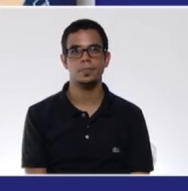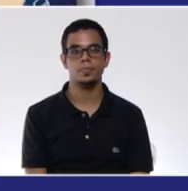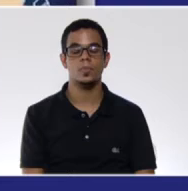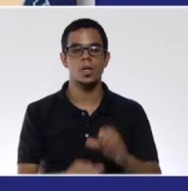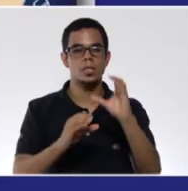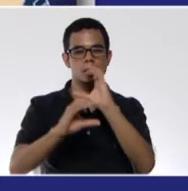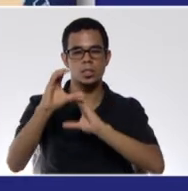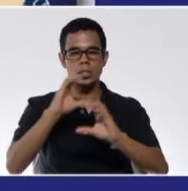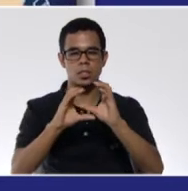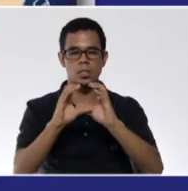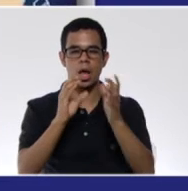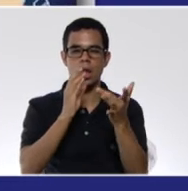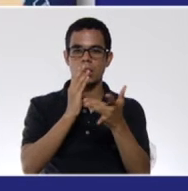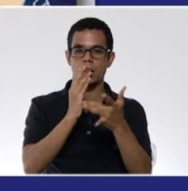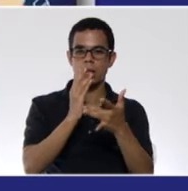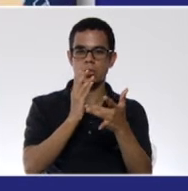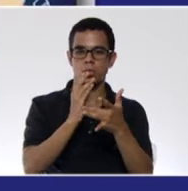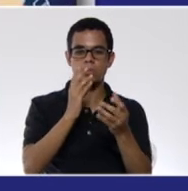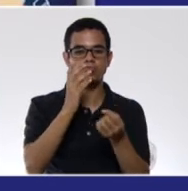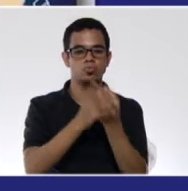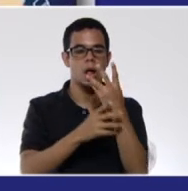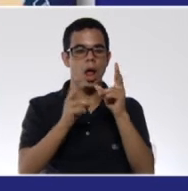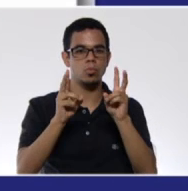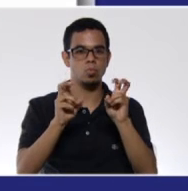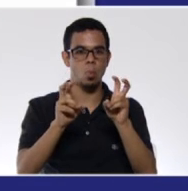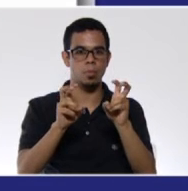Ciencia, tecnología e innovación.